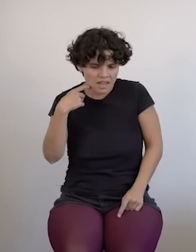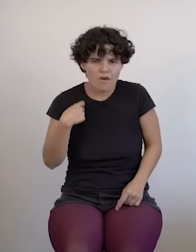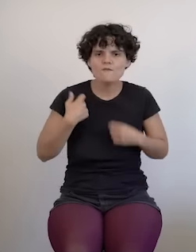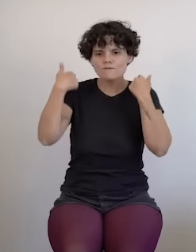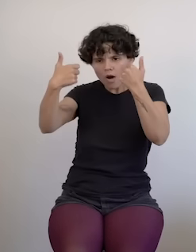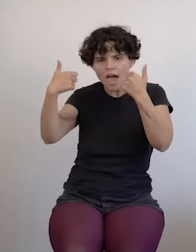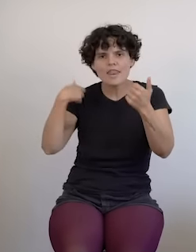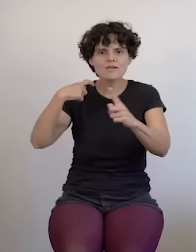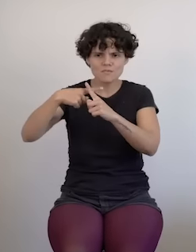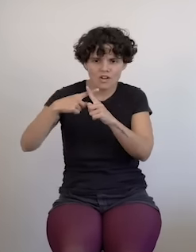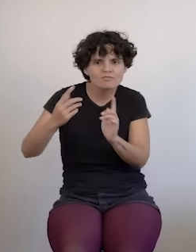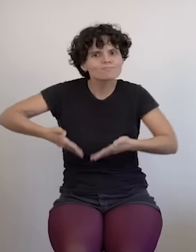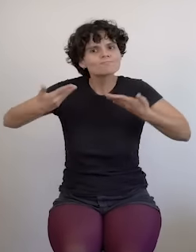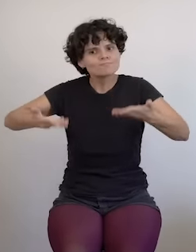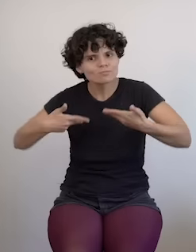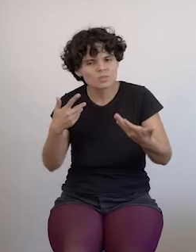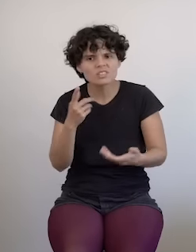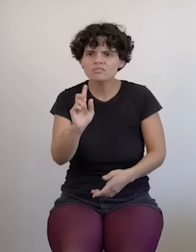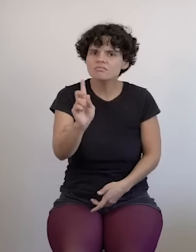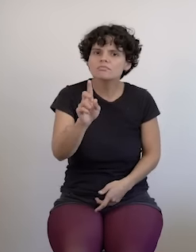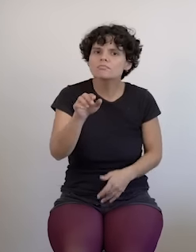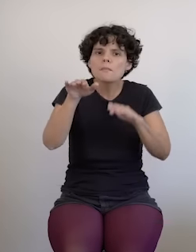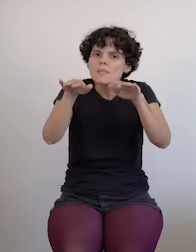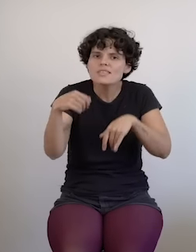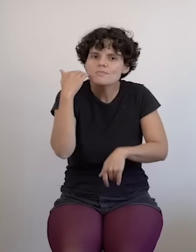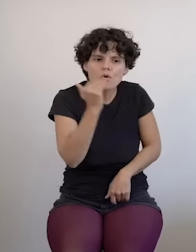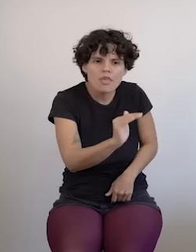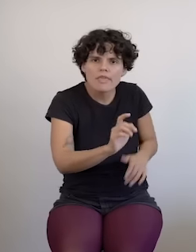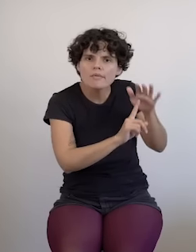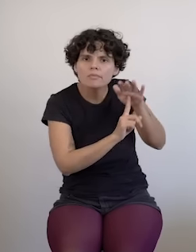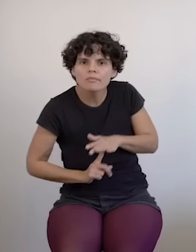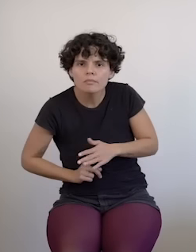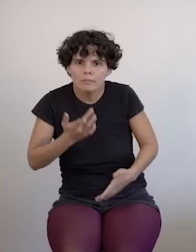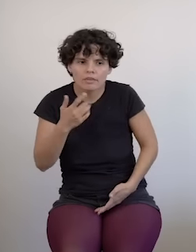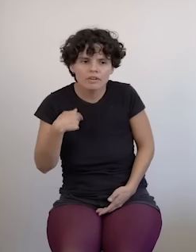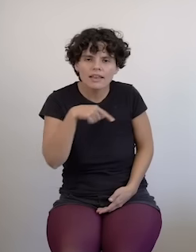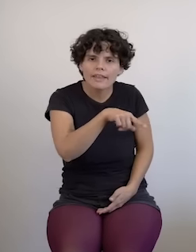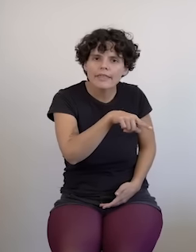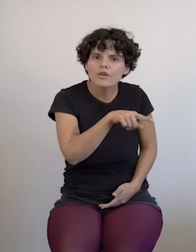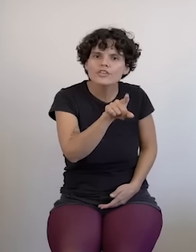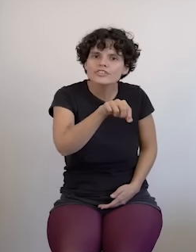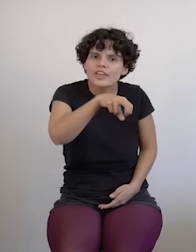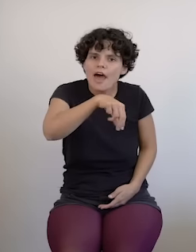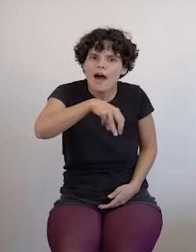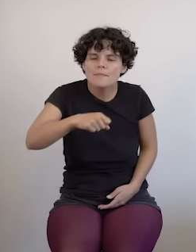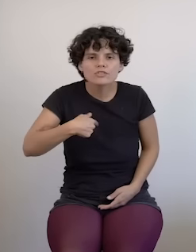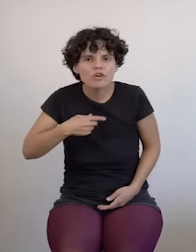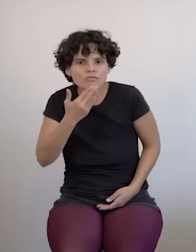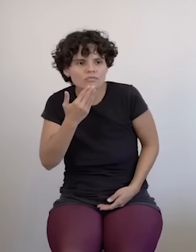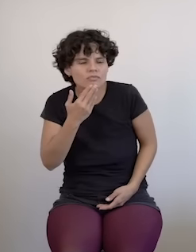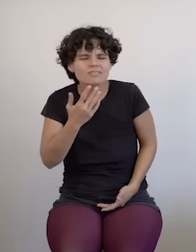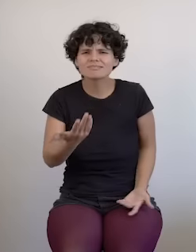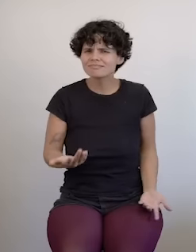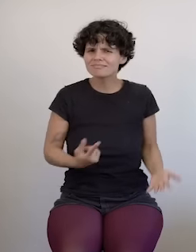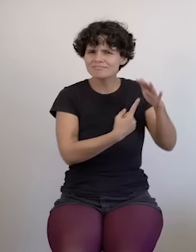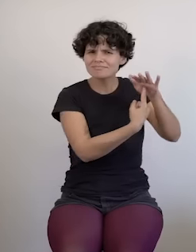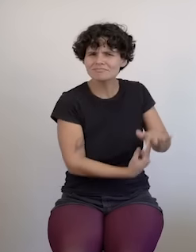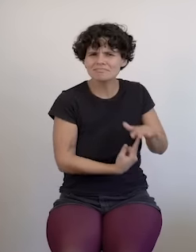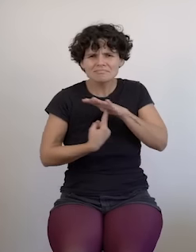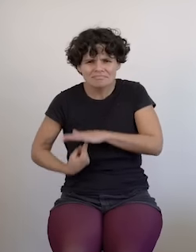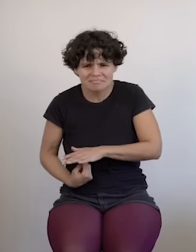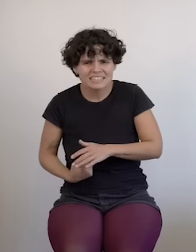que viene de aquí, lo vamos a potenciar, no sé, ¿cachai? Me discriminó igual que al niño, porque era del Sename, hermano. ¿Cachai? Entonces,